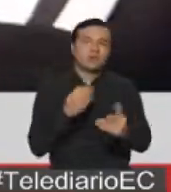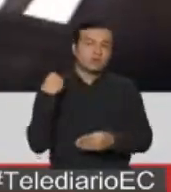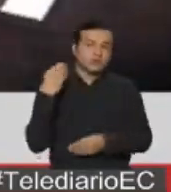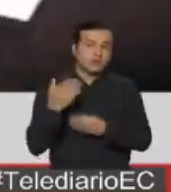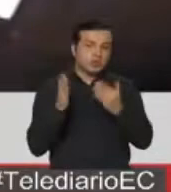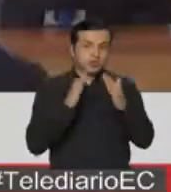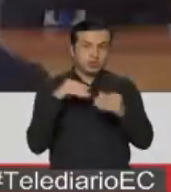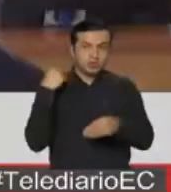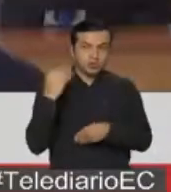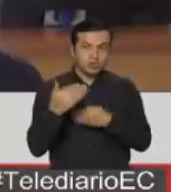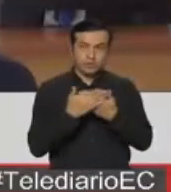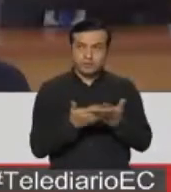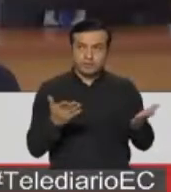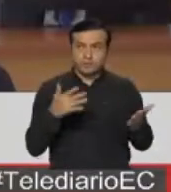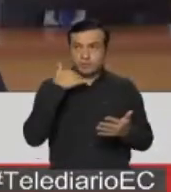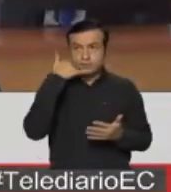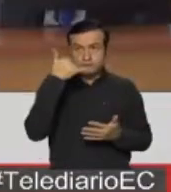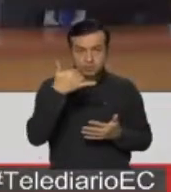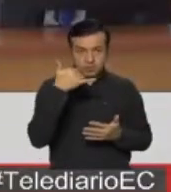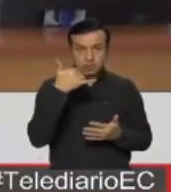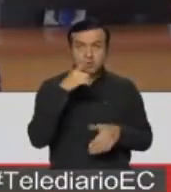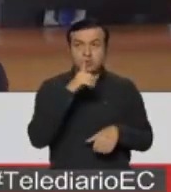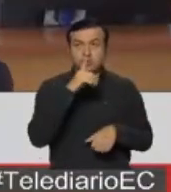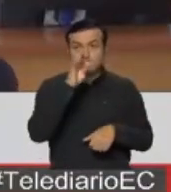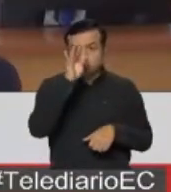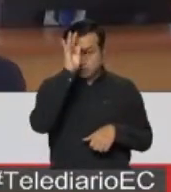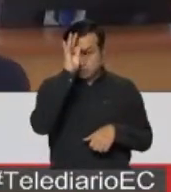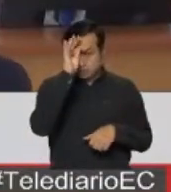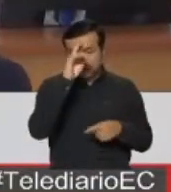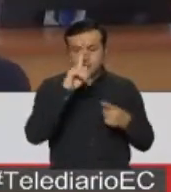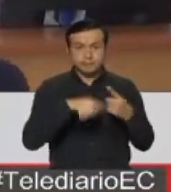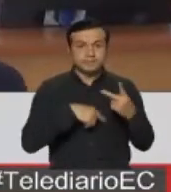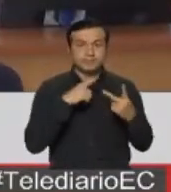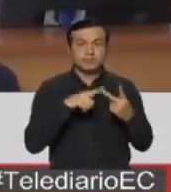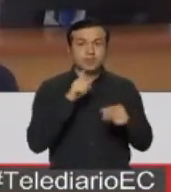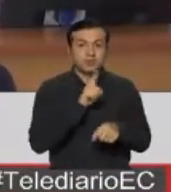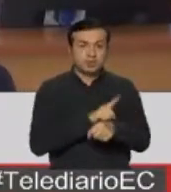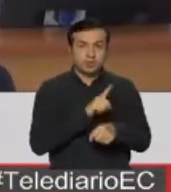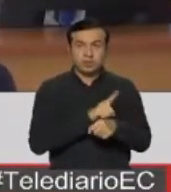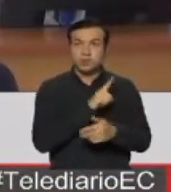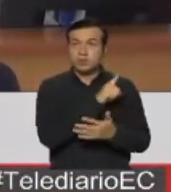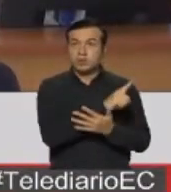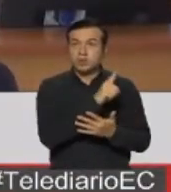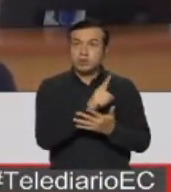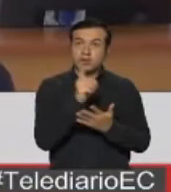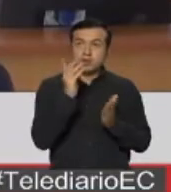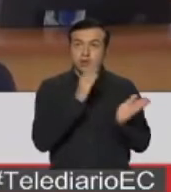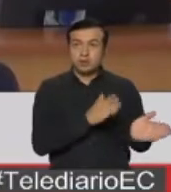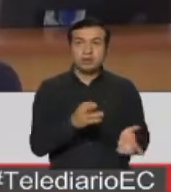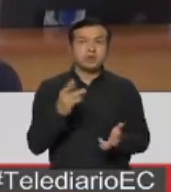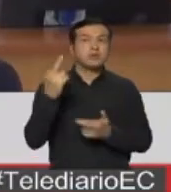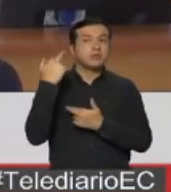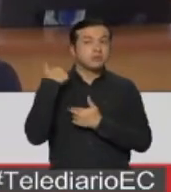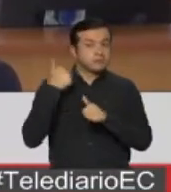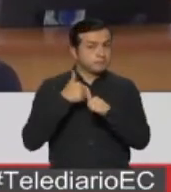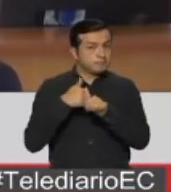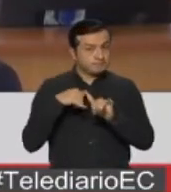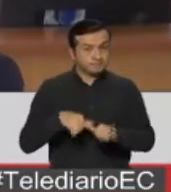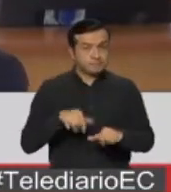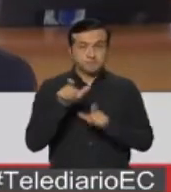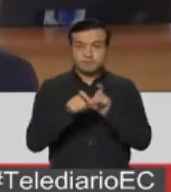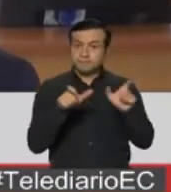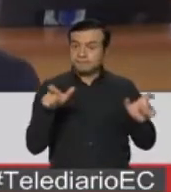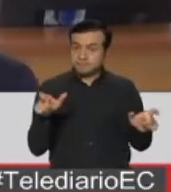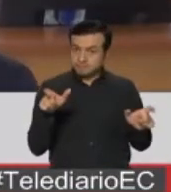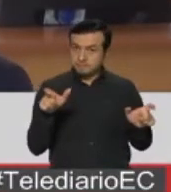entregas a domicilio. Que se comunique con la unidad médica y dos, ya nuestros médicos están, entre otras tareas, haciendo seguimiento de los pacientes